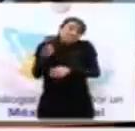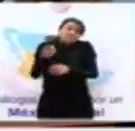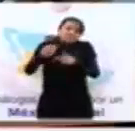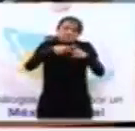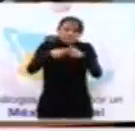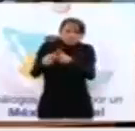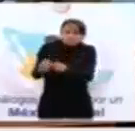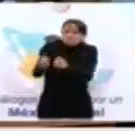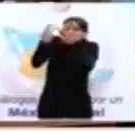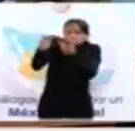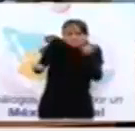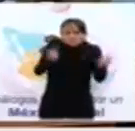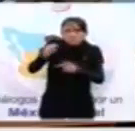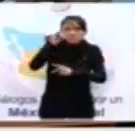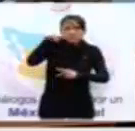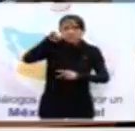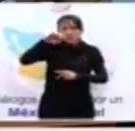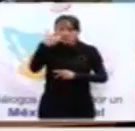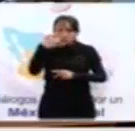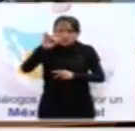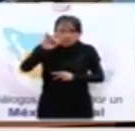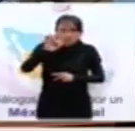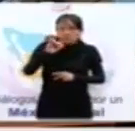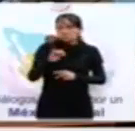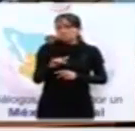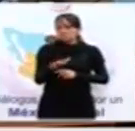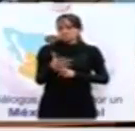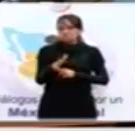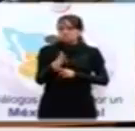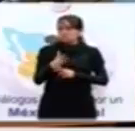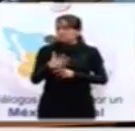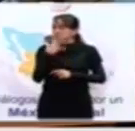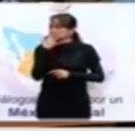es contratada en agricultura de hasta 5 hectáreas.